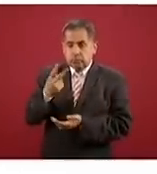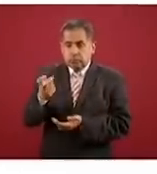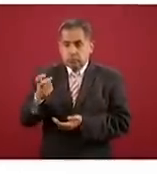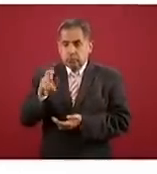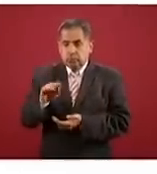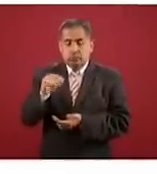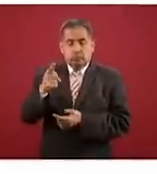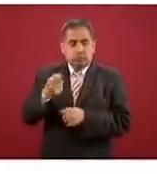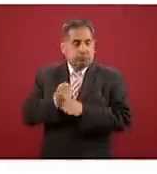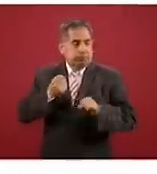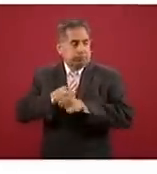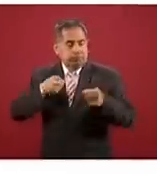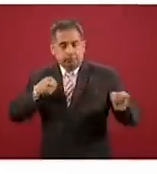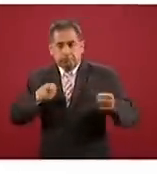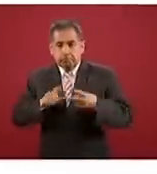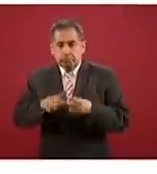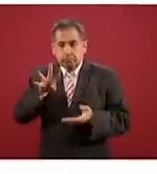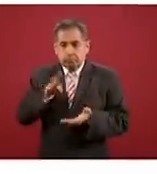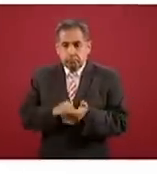4.852 armas largas,